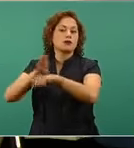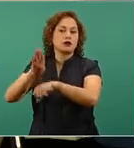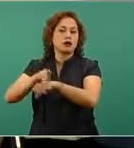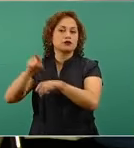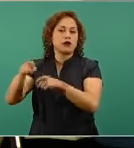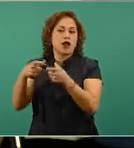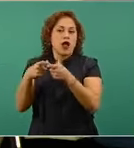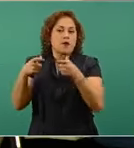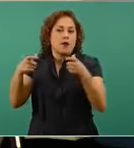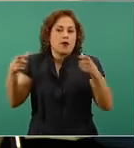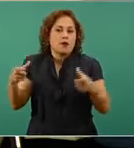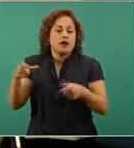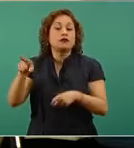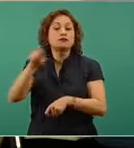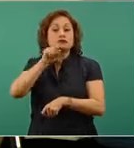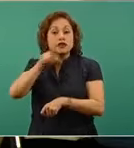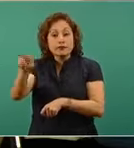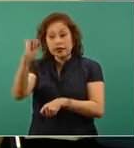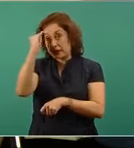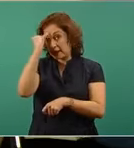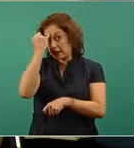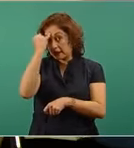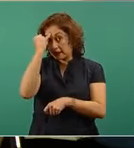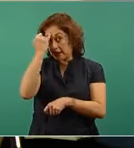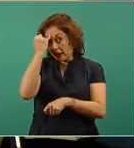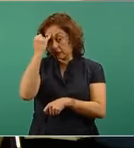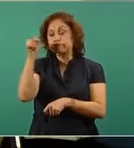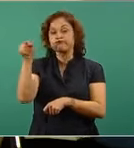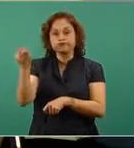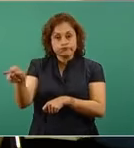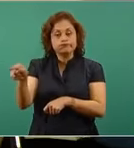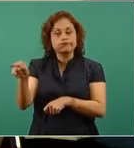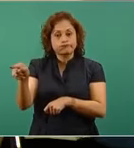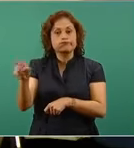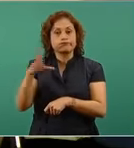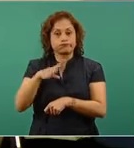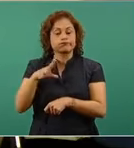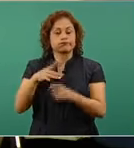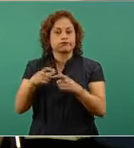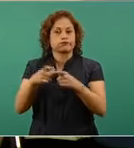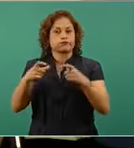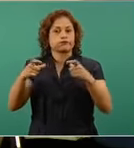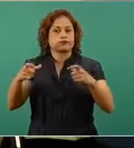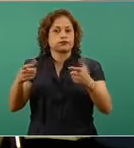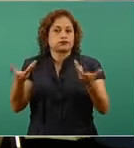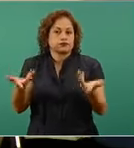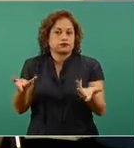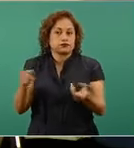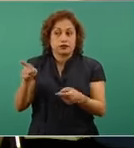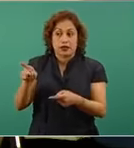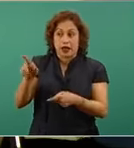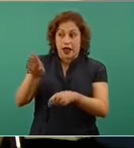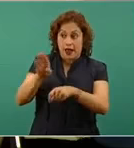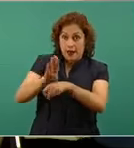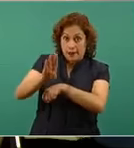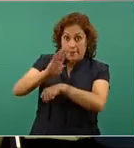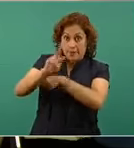muy importante en la India. Y estamos hablando, pues, dos de las zonas más pobladas,